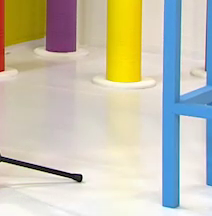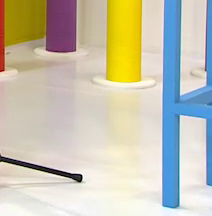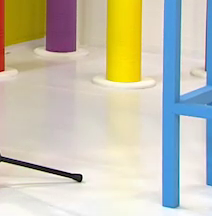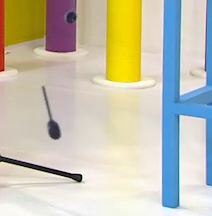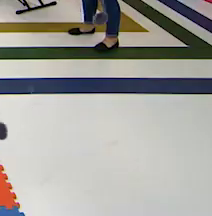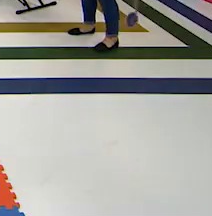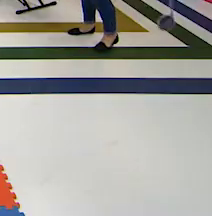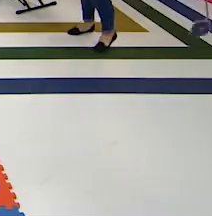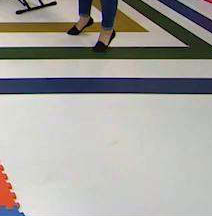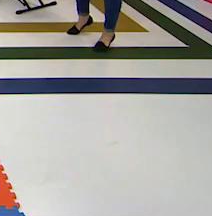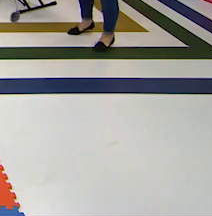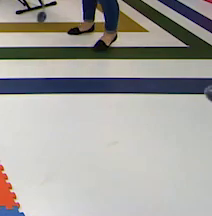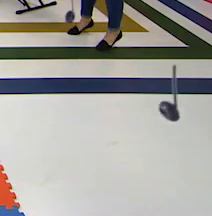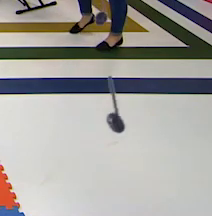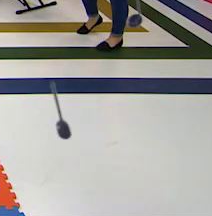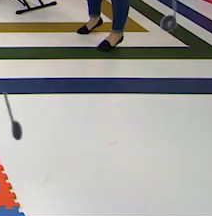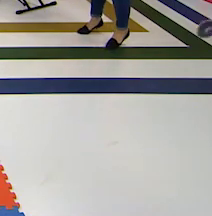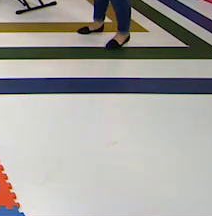Rápido.